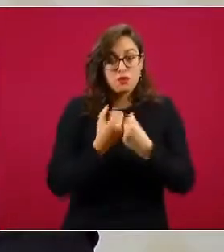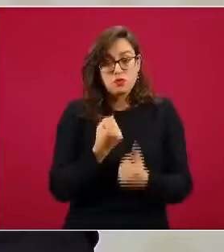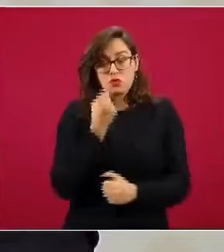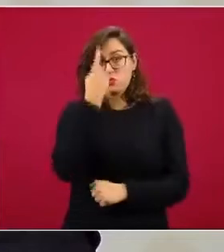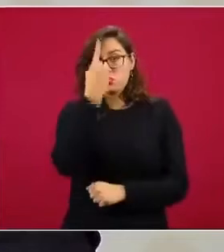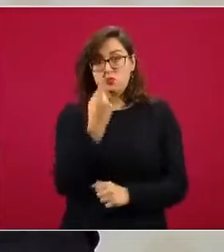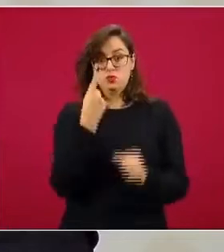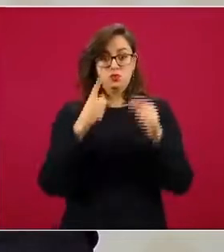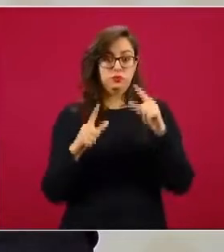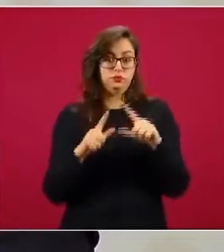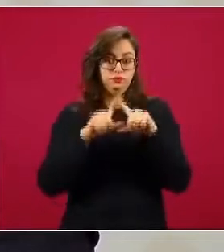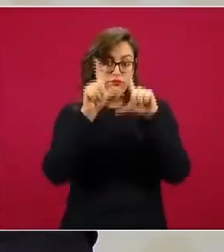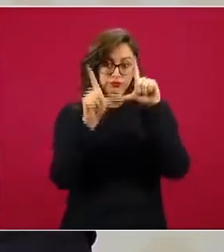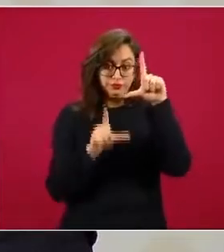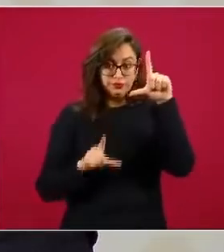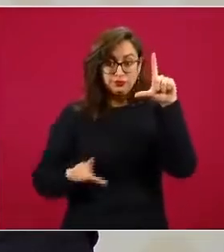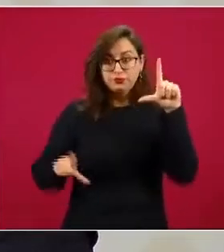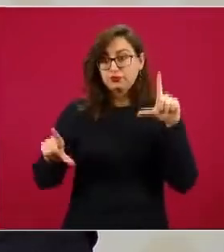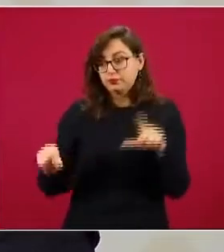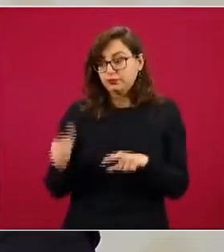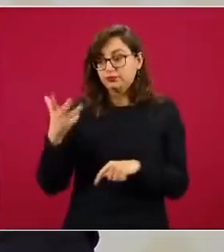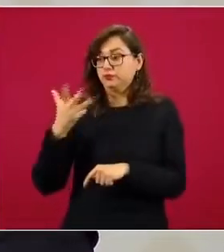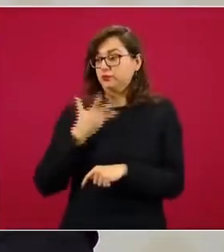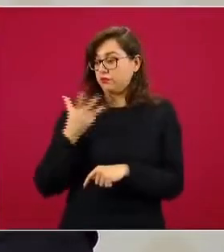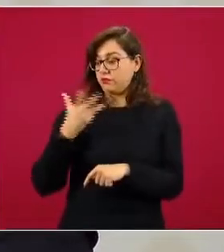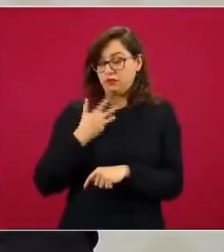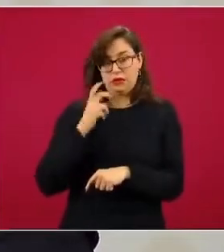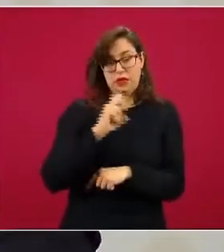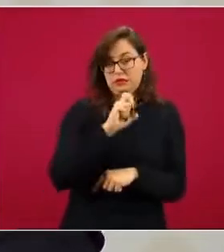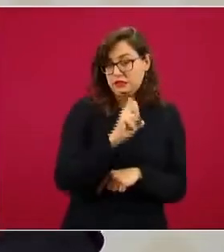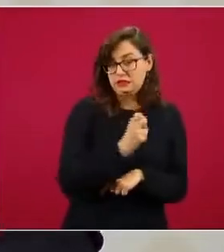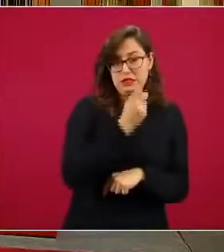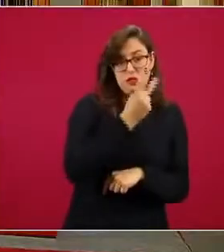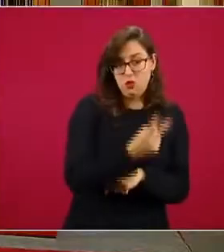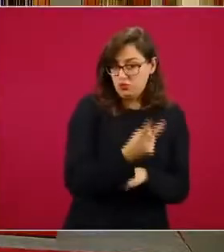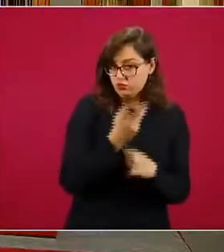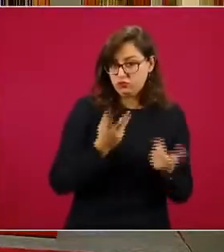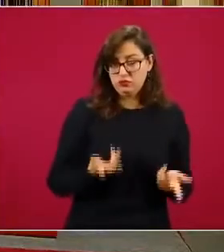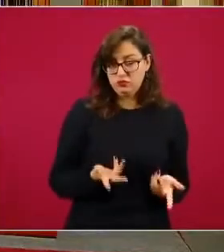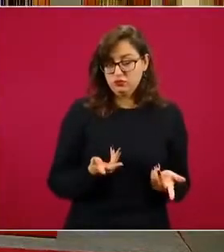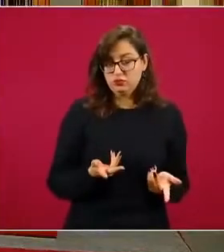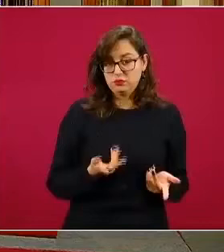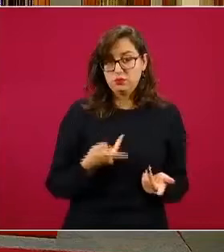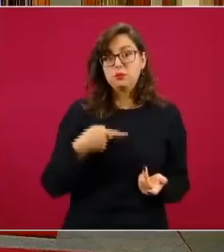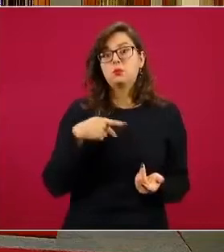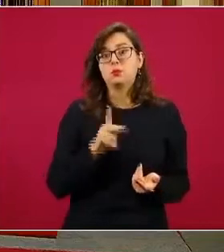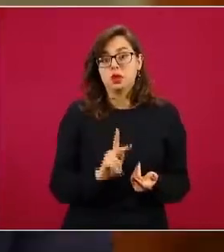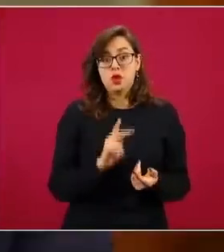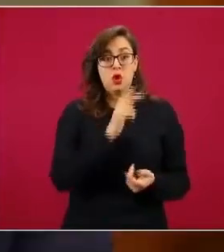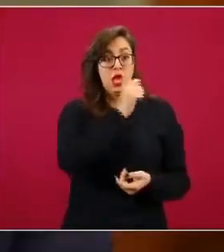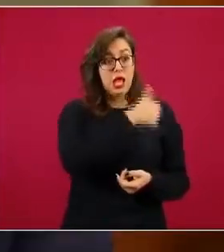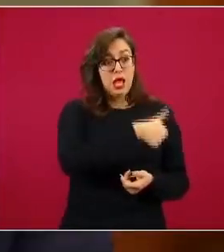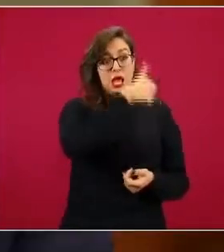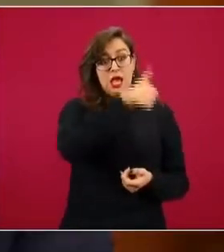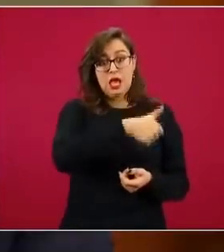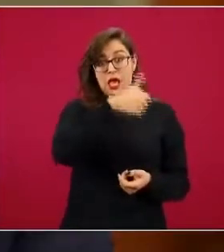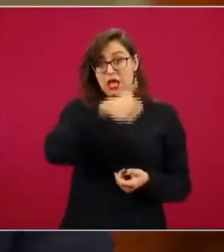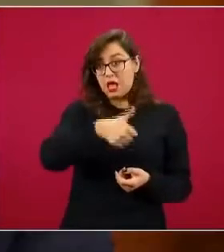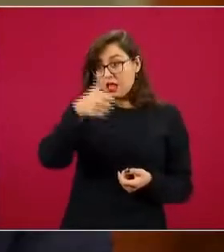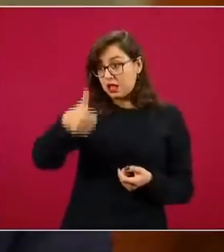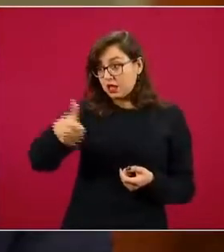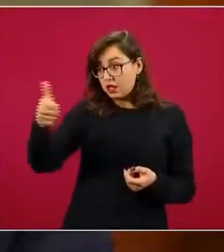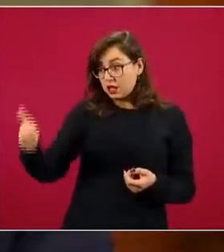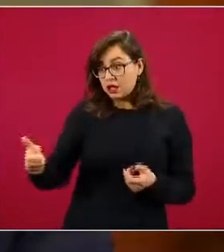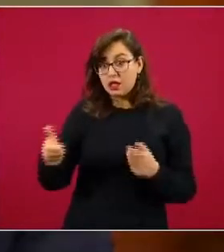32 diferentes curvas epidémicas de 32 entidades federativas. Pero cada curva epidémica de la